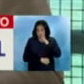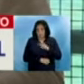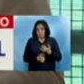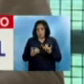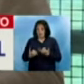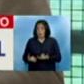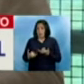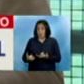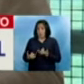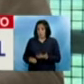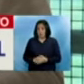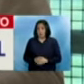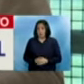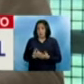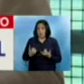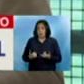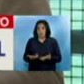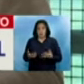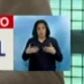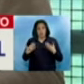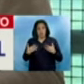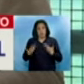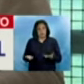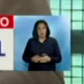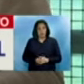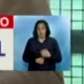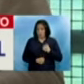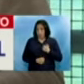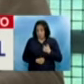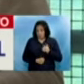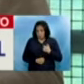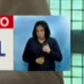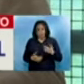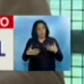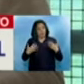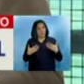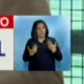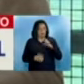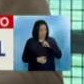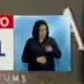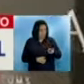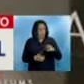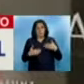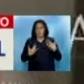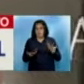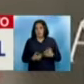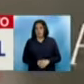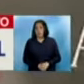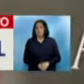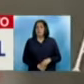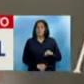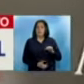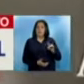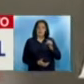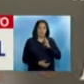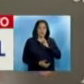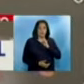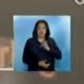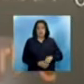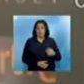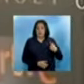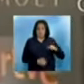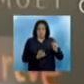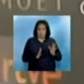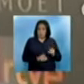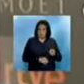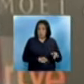ahora en este instante está muy feliz, así que yo estoy feliz con verla ella feliz. Desde Miami, el español aseguró que al